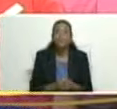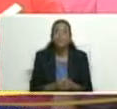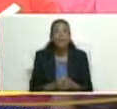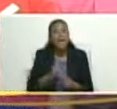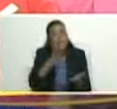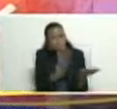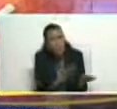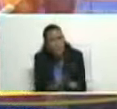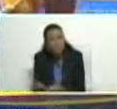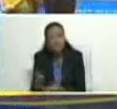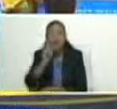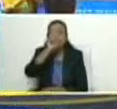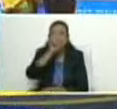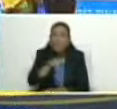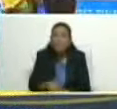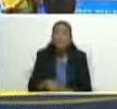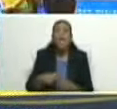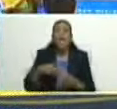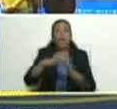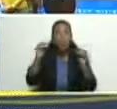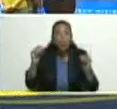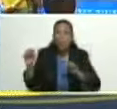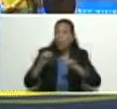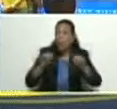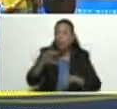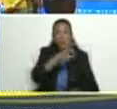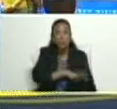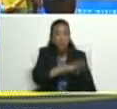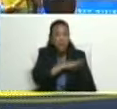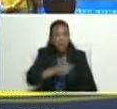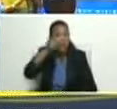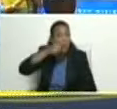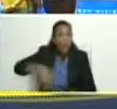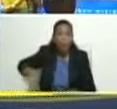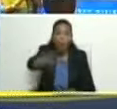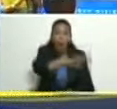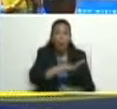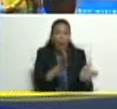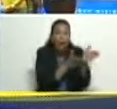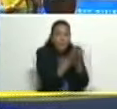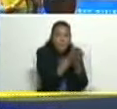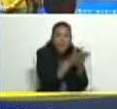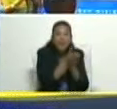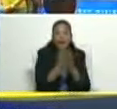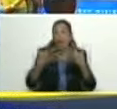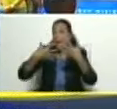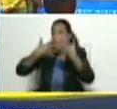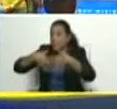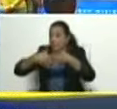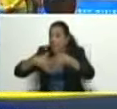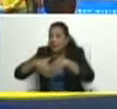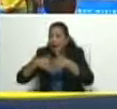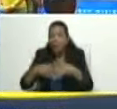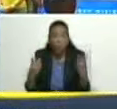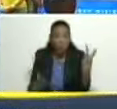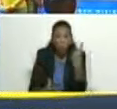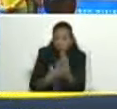Quiero invitar a todos los movimientos sociales del país, a los empresarios e empresarias,